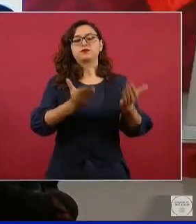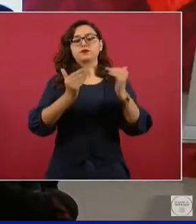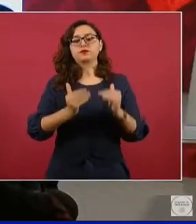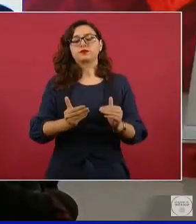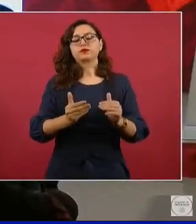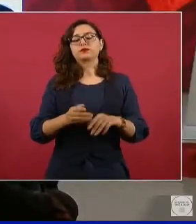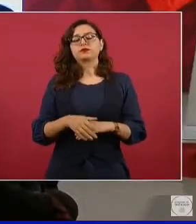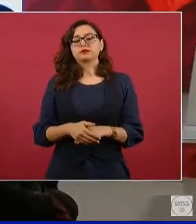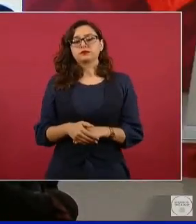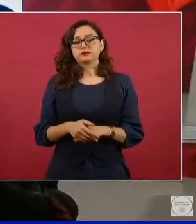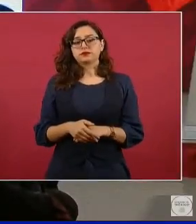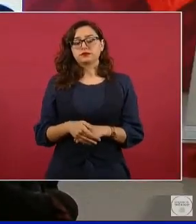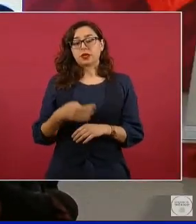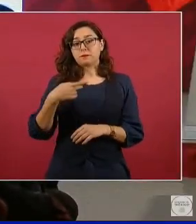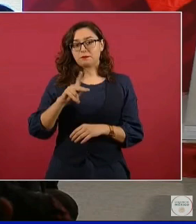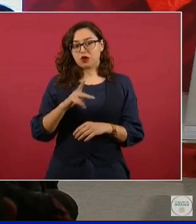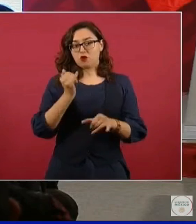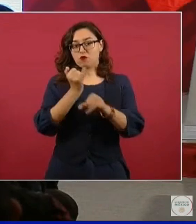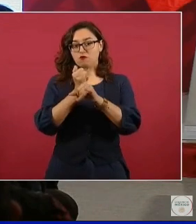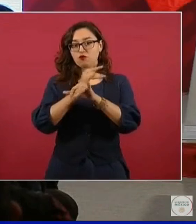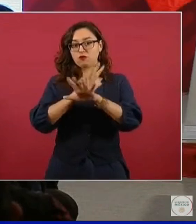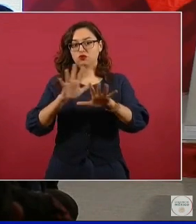es la OCDE